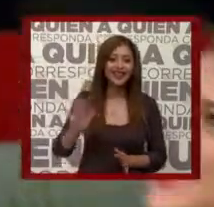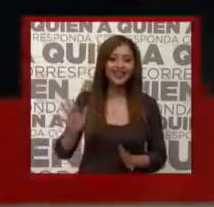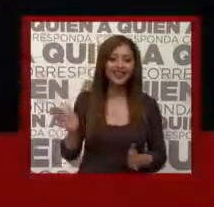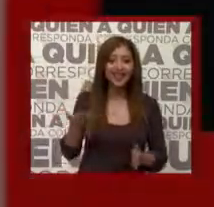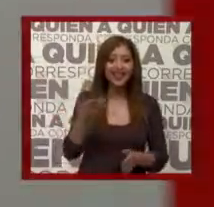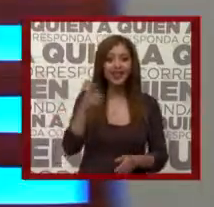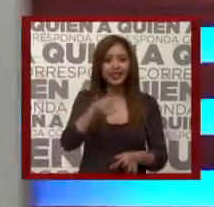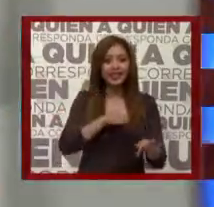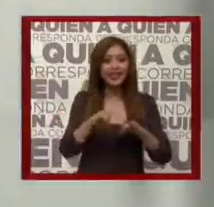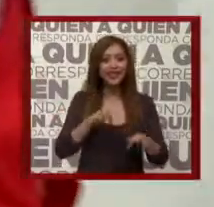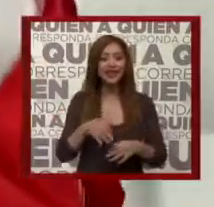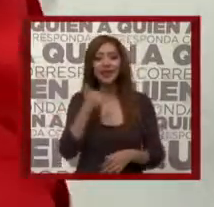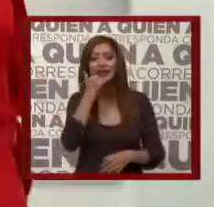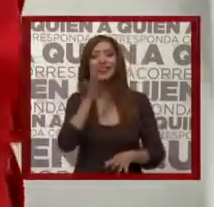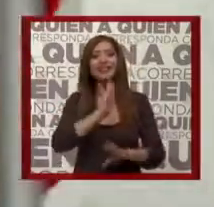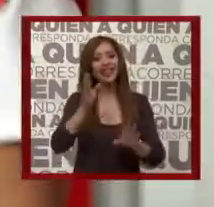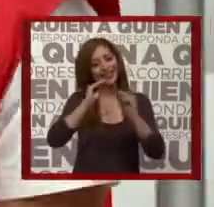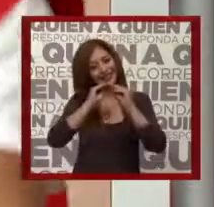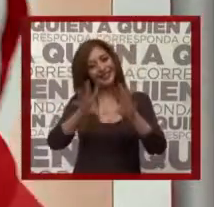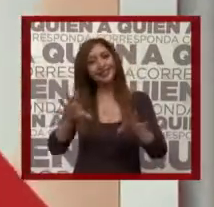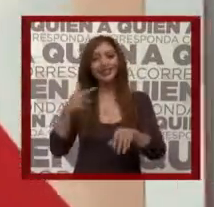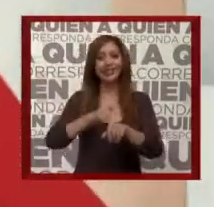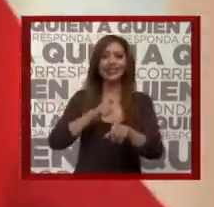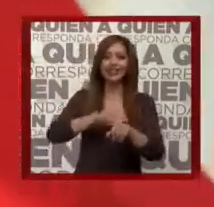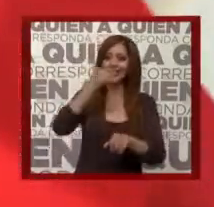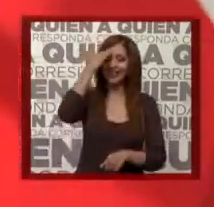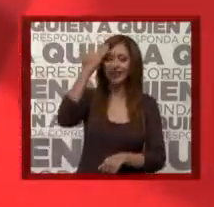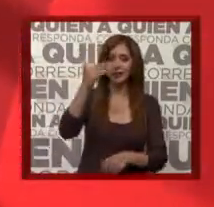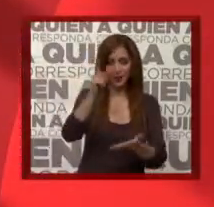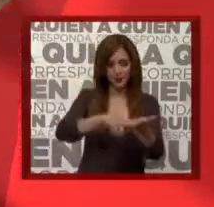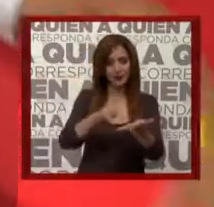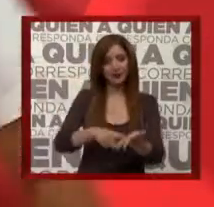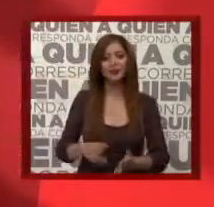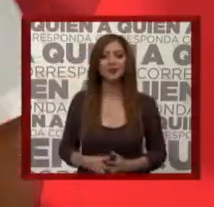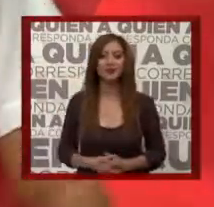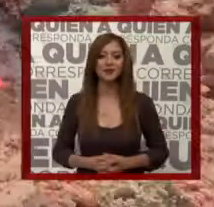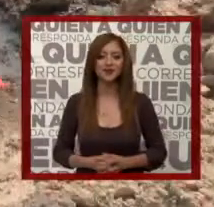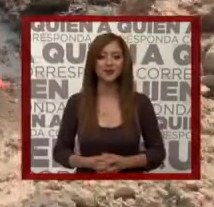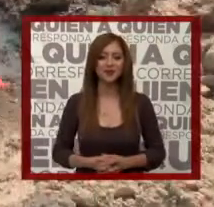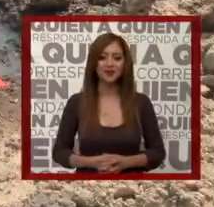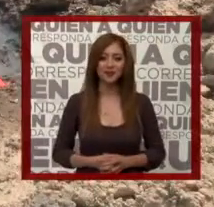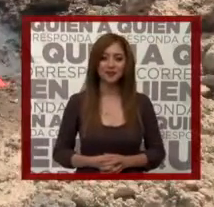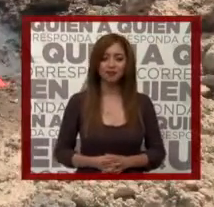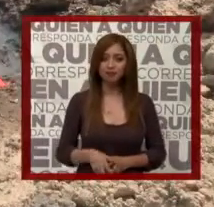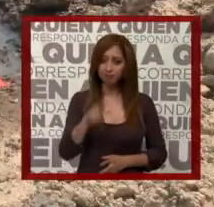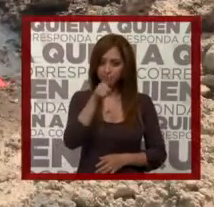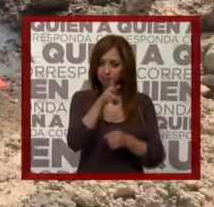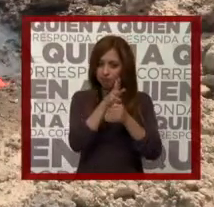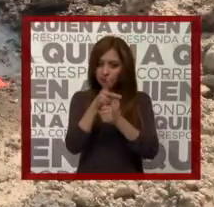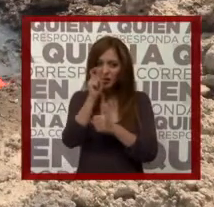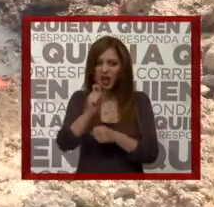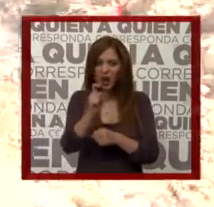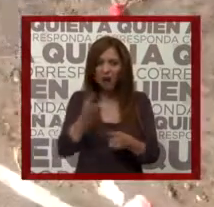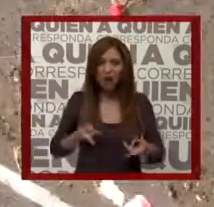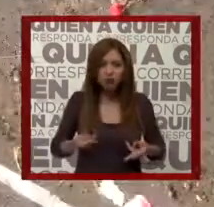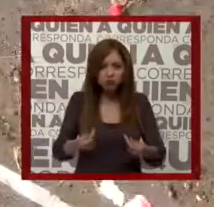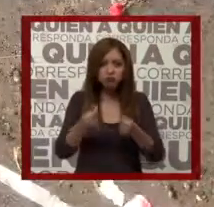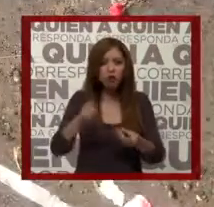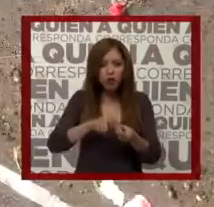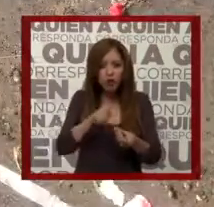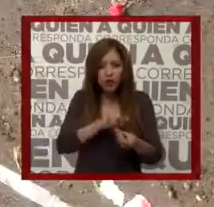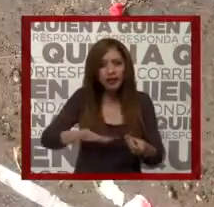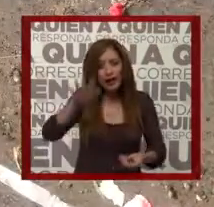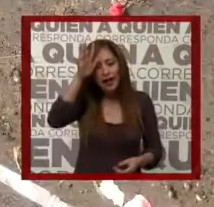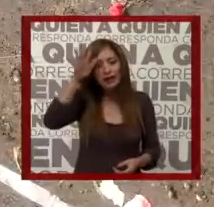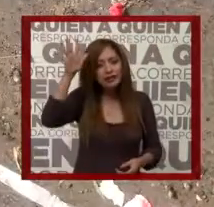ponte a trabajar. Ah, bueno, sí, vamos rápido a la nota, si no se nos acaba el tiempo, señores. Púchale. Las imágenes de una fuga de agua en la avenida